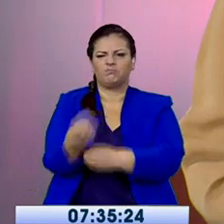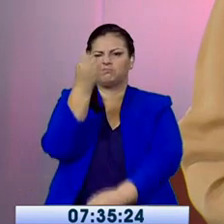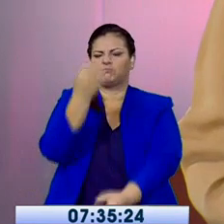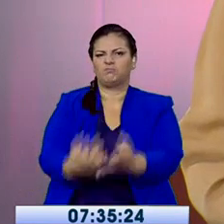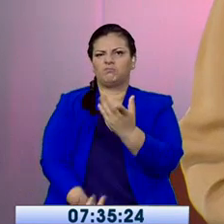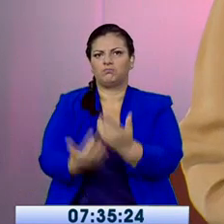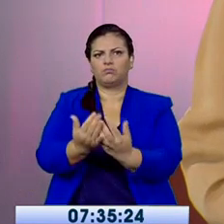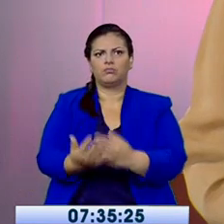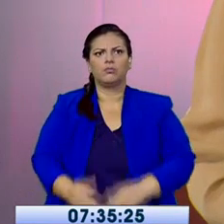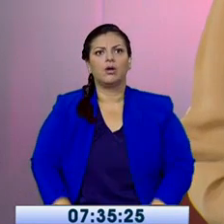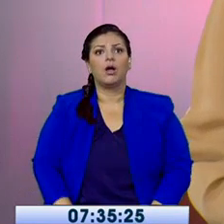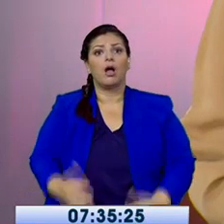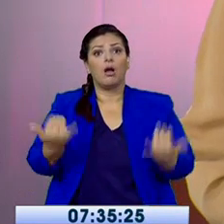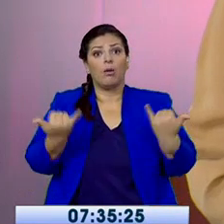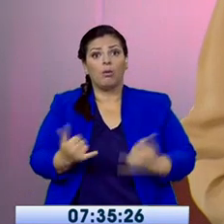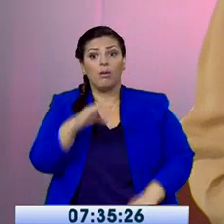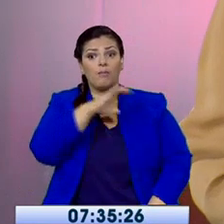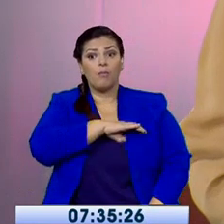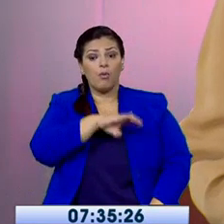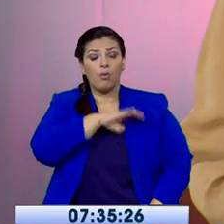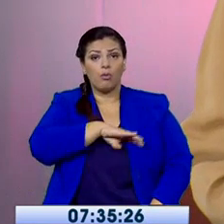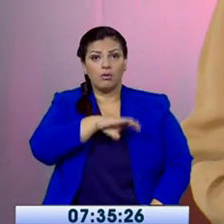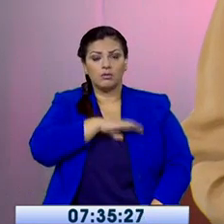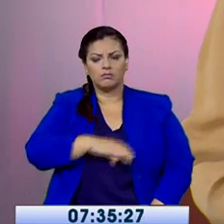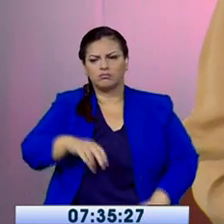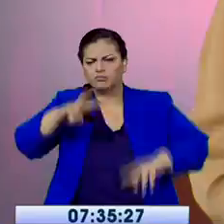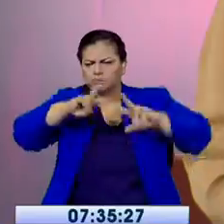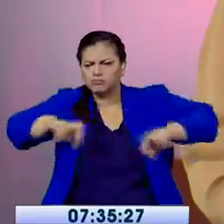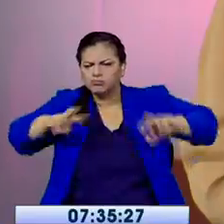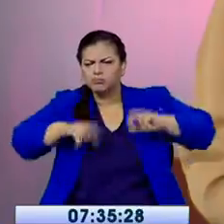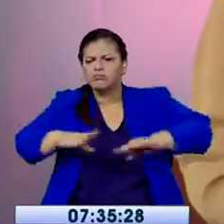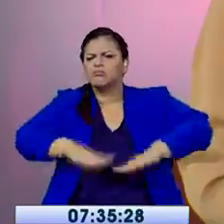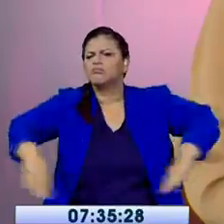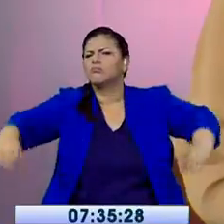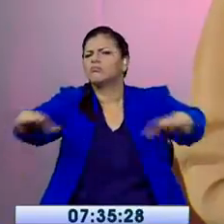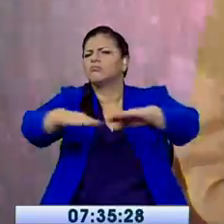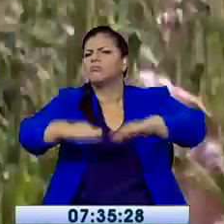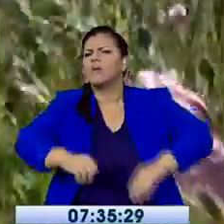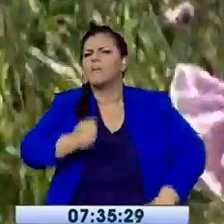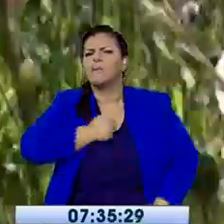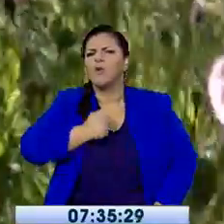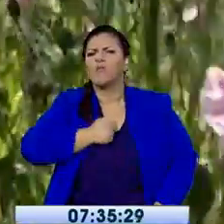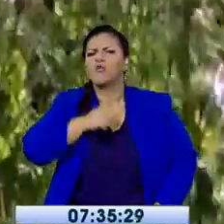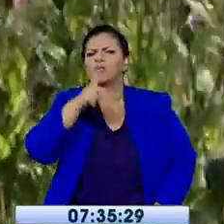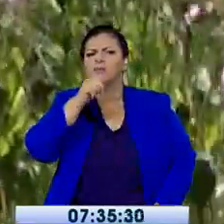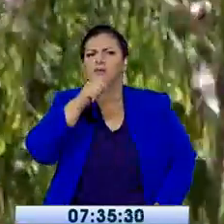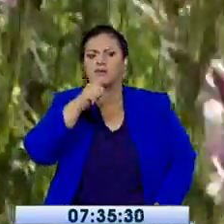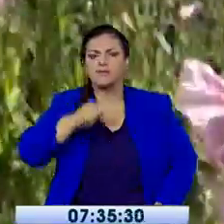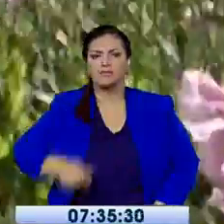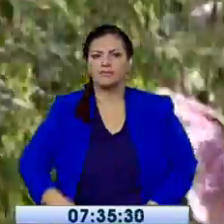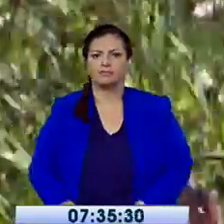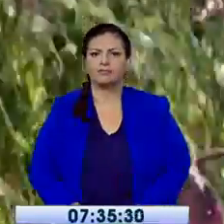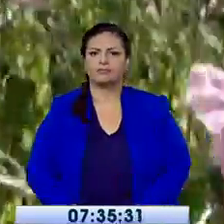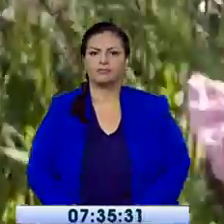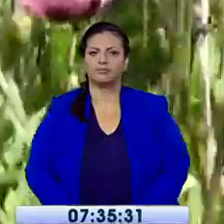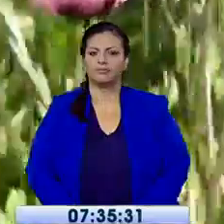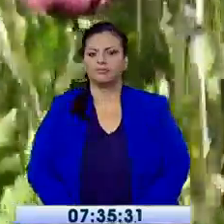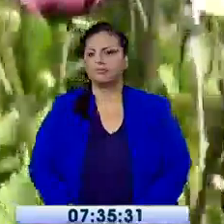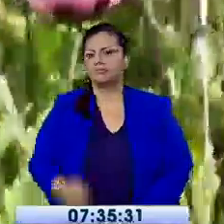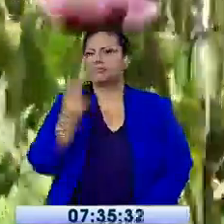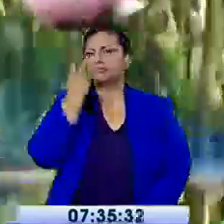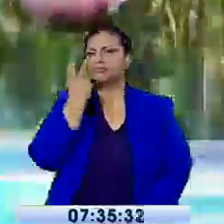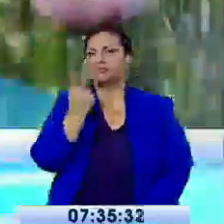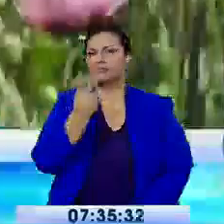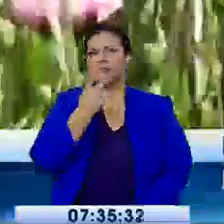Donde fueron halladas las plantaciones ilícitas nuevamente la llamada Amapola o dormidera